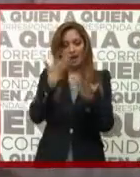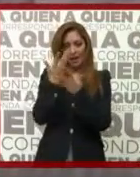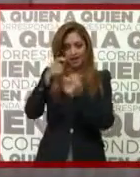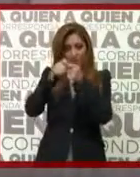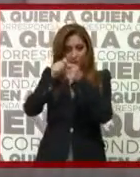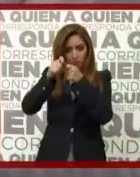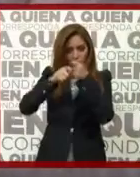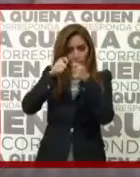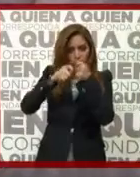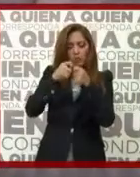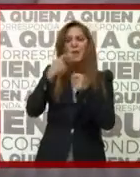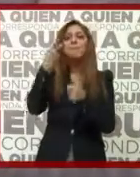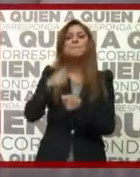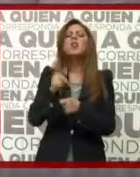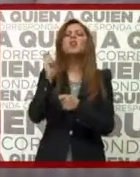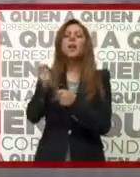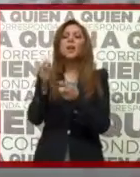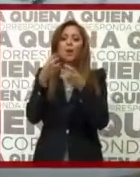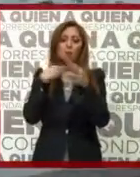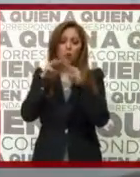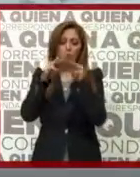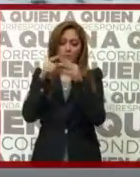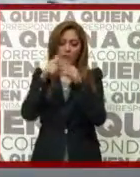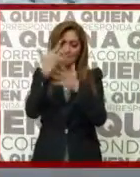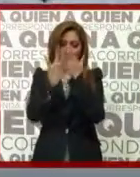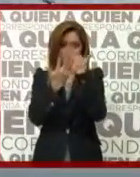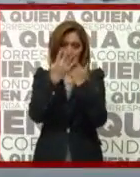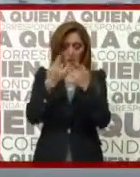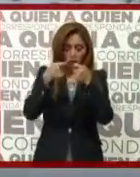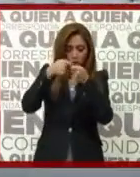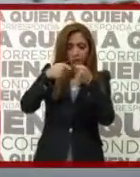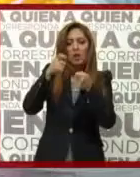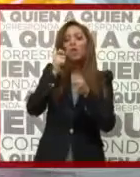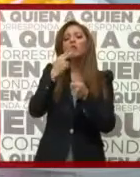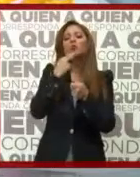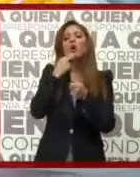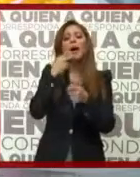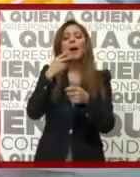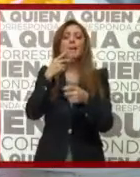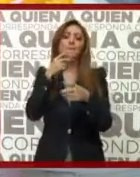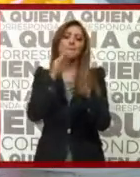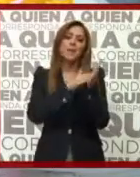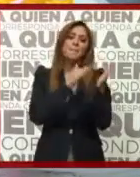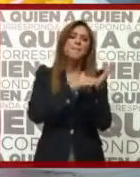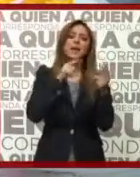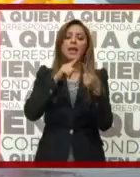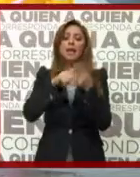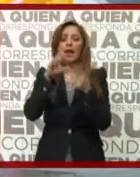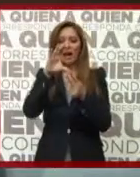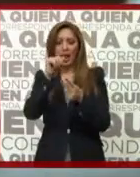Hacer psicomotricidad fina con las manos a base de papel, cartón, foamy,